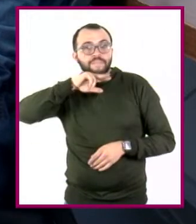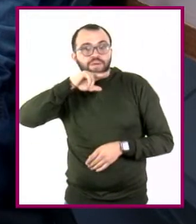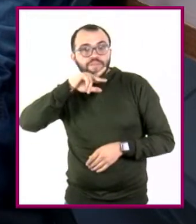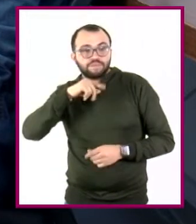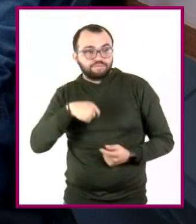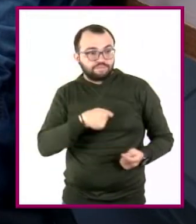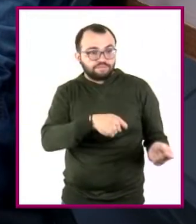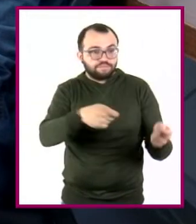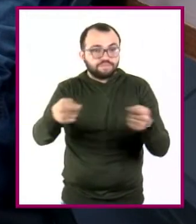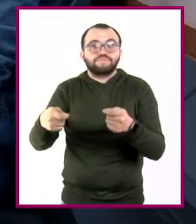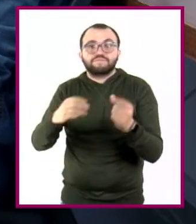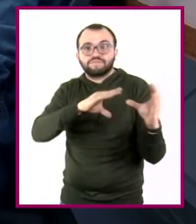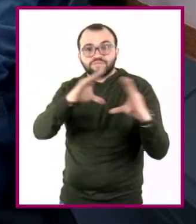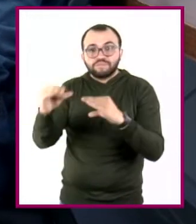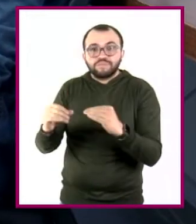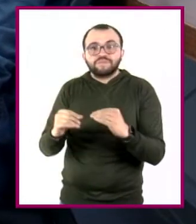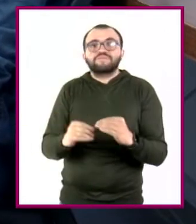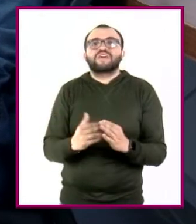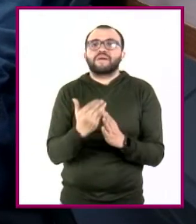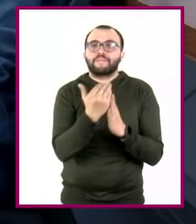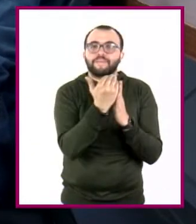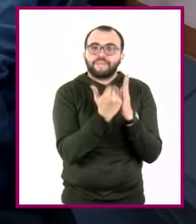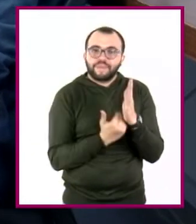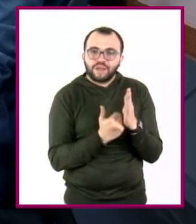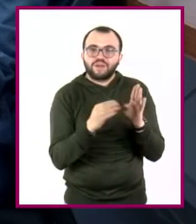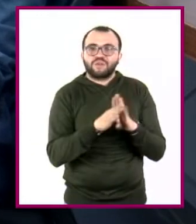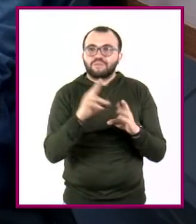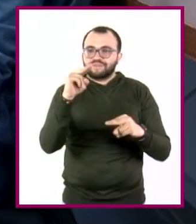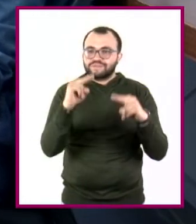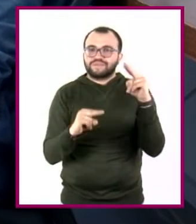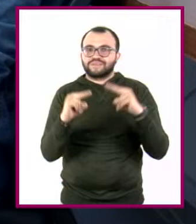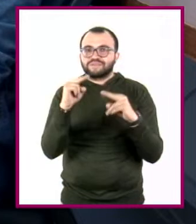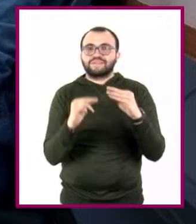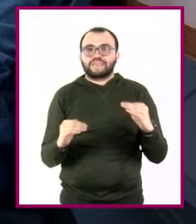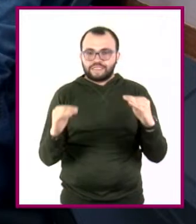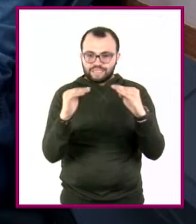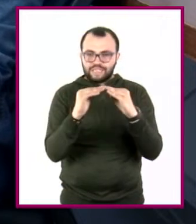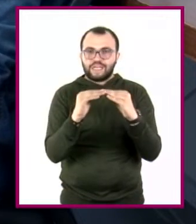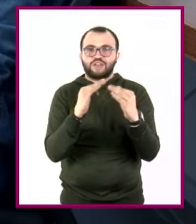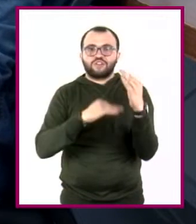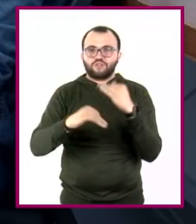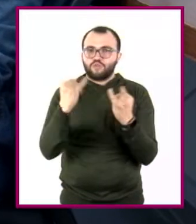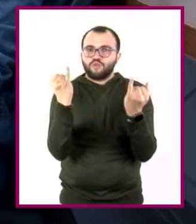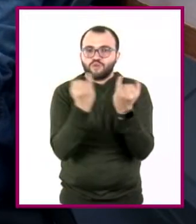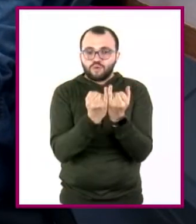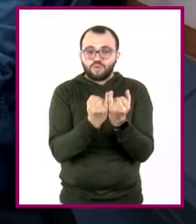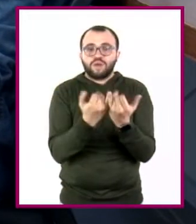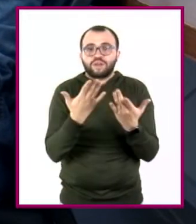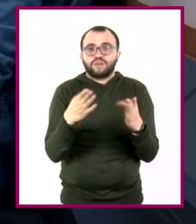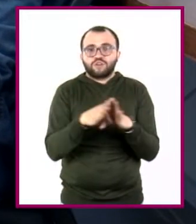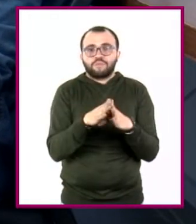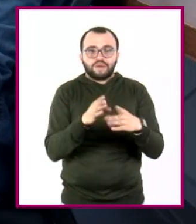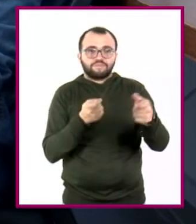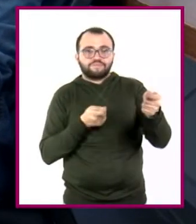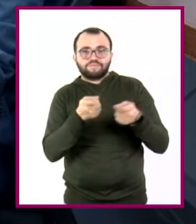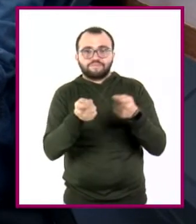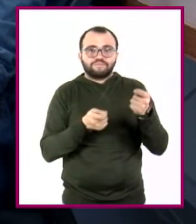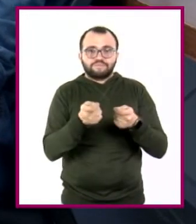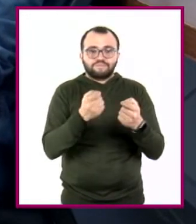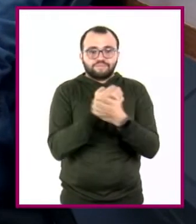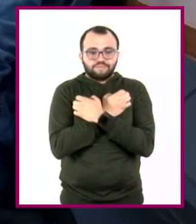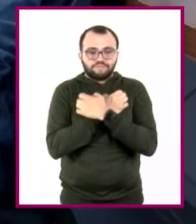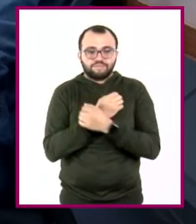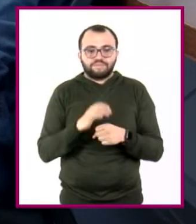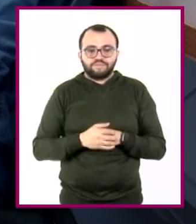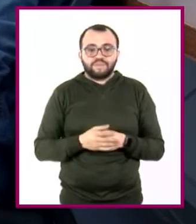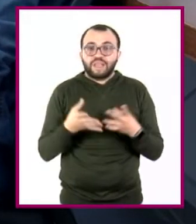enseñanza, reducir los niveles de inequidad y procurar la coordinación del sistema educativo. La calidad del